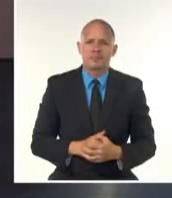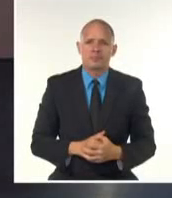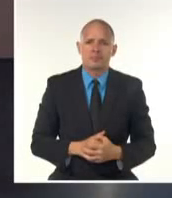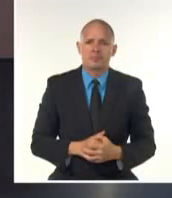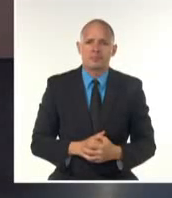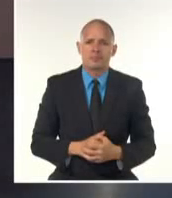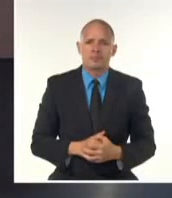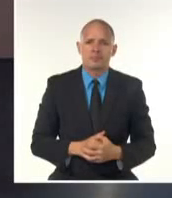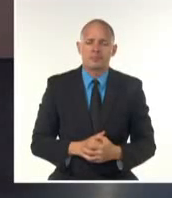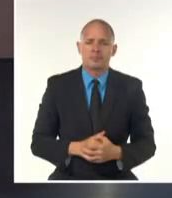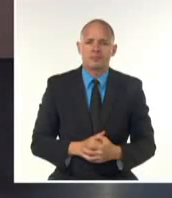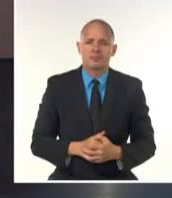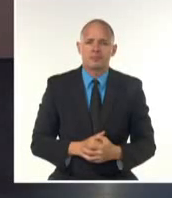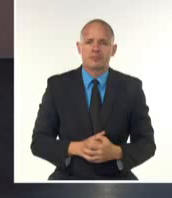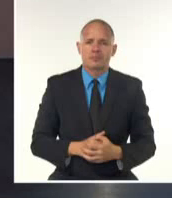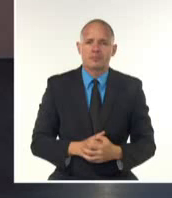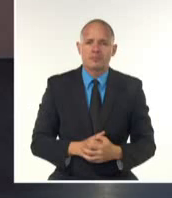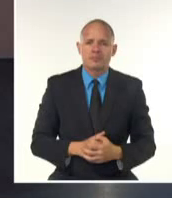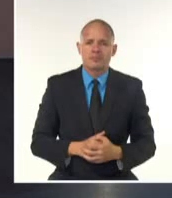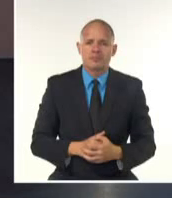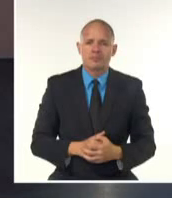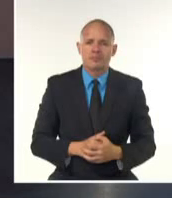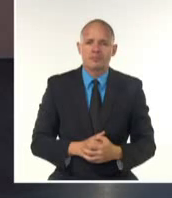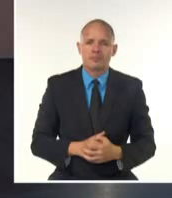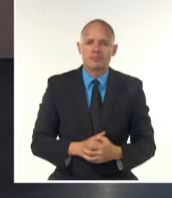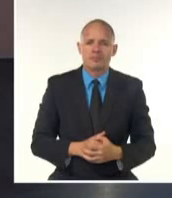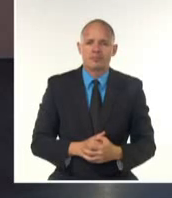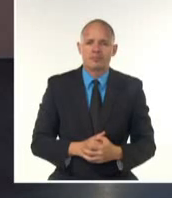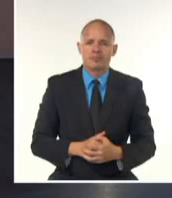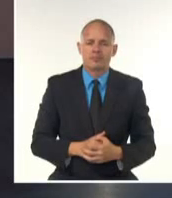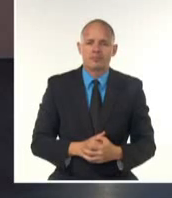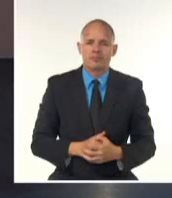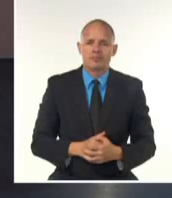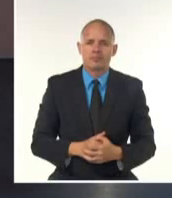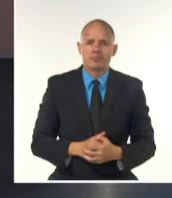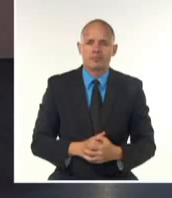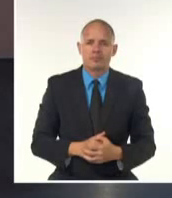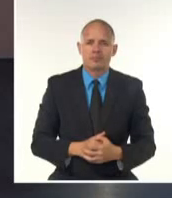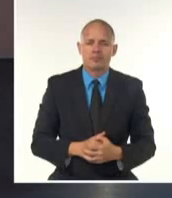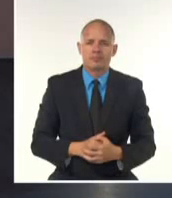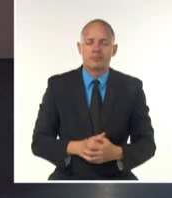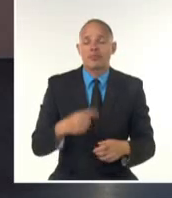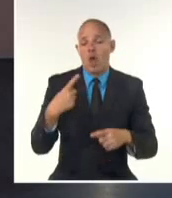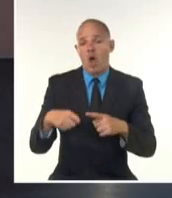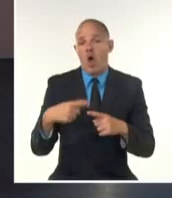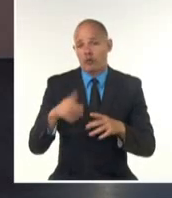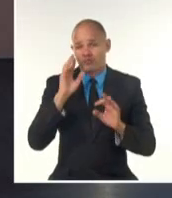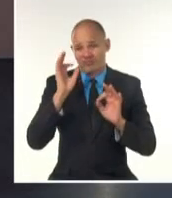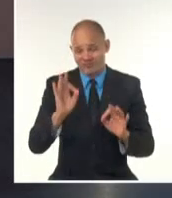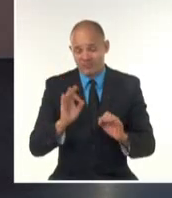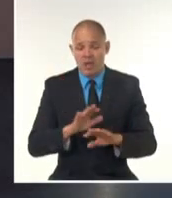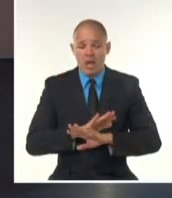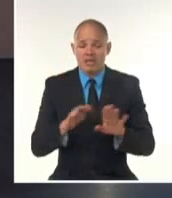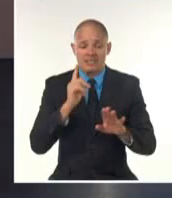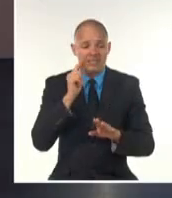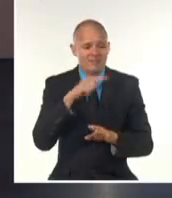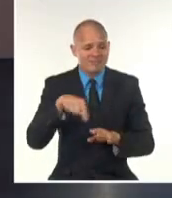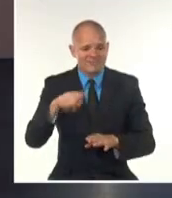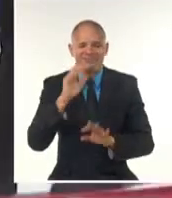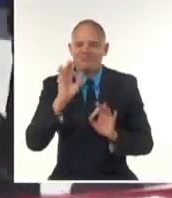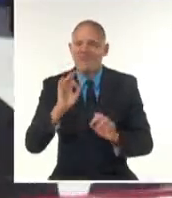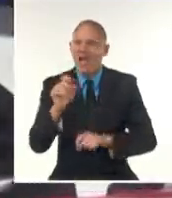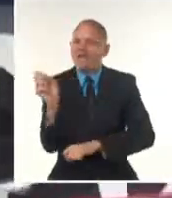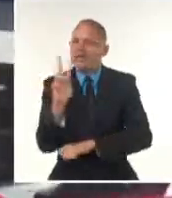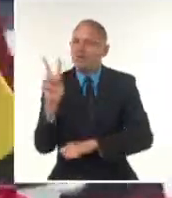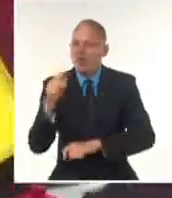Movimientos populares brasileños se solidarizan con el pueblo de Venezuela ante la campaña difamatoria orquestada por Estados Unidos sobre el proceso comicial.